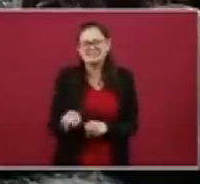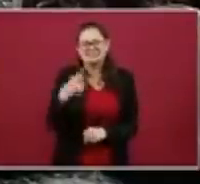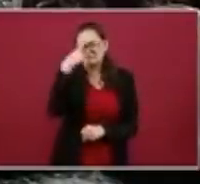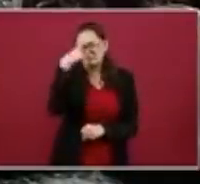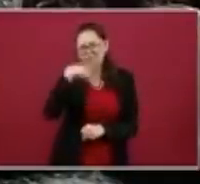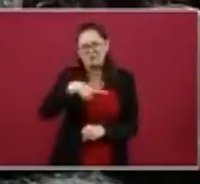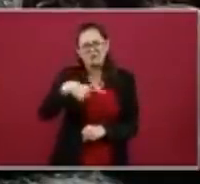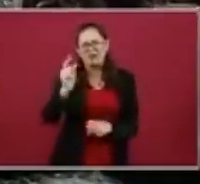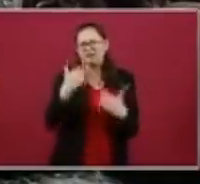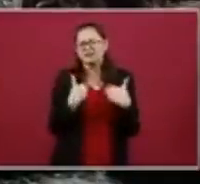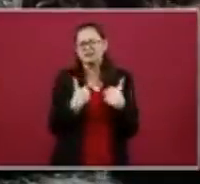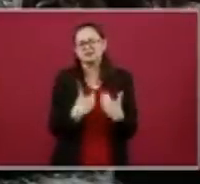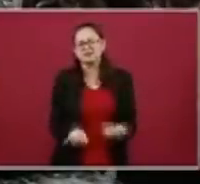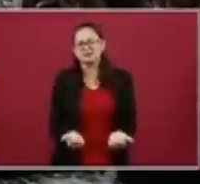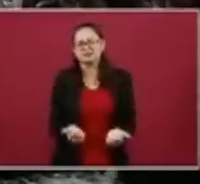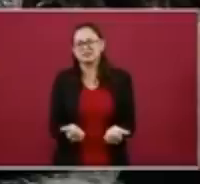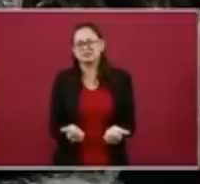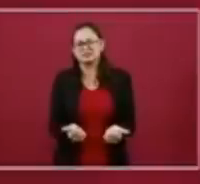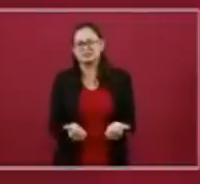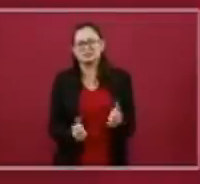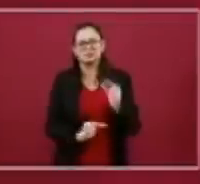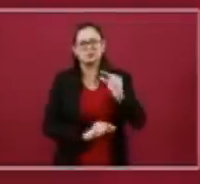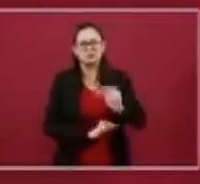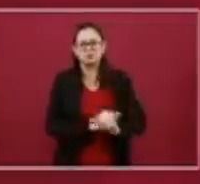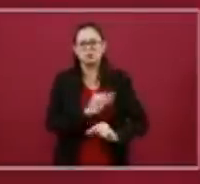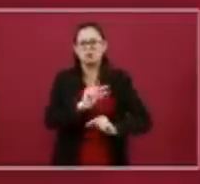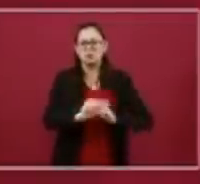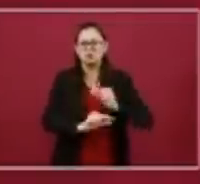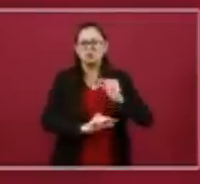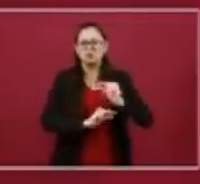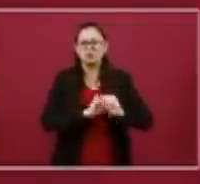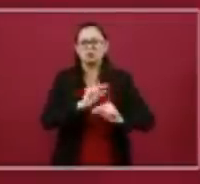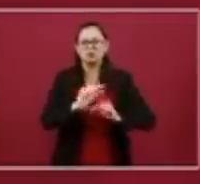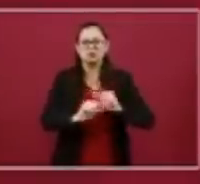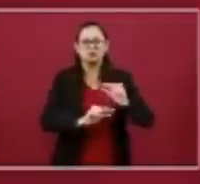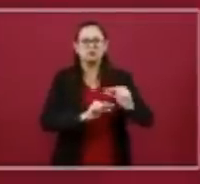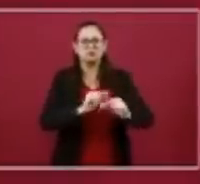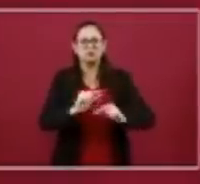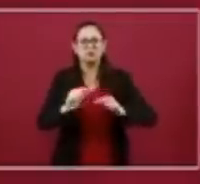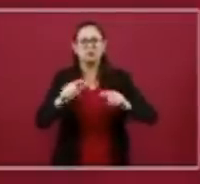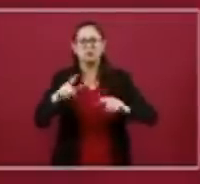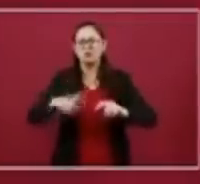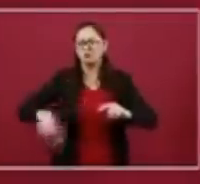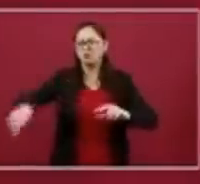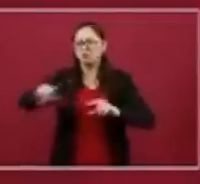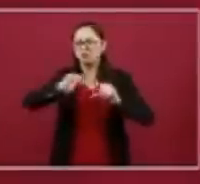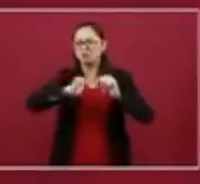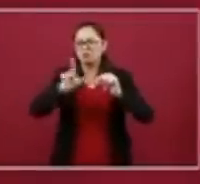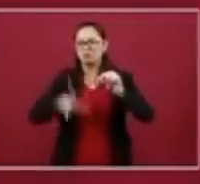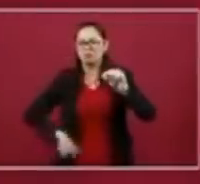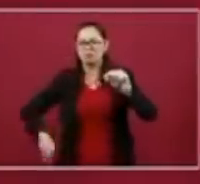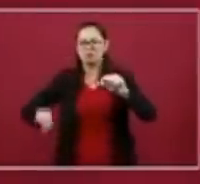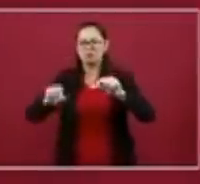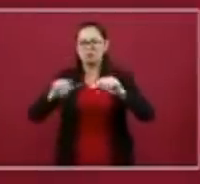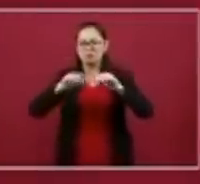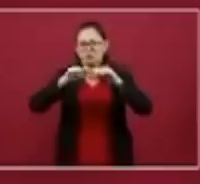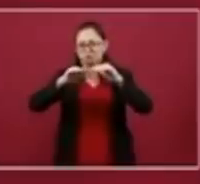cómo va creciendo la desigualdad en el país, en el periodo neoliberal.